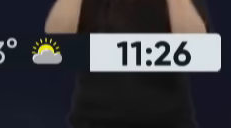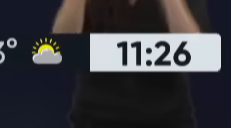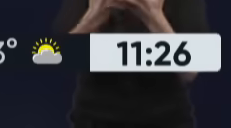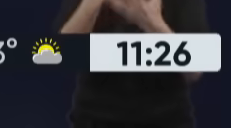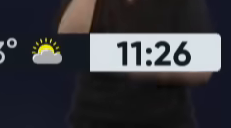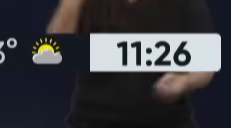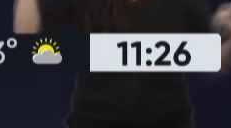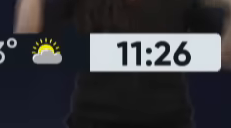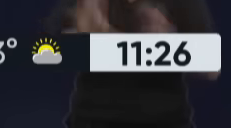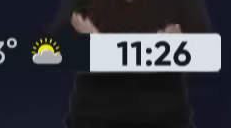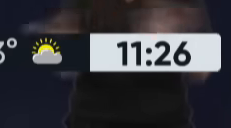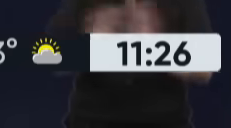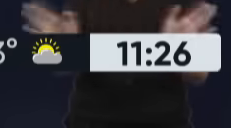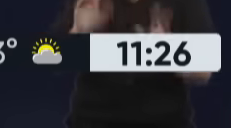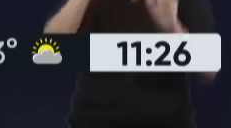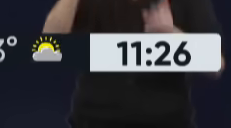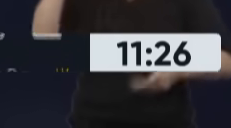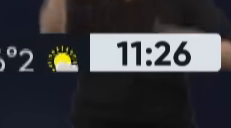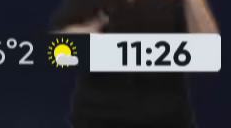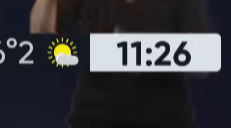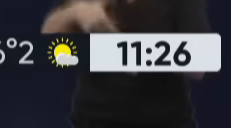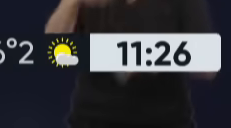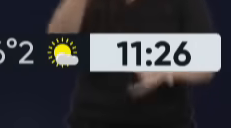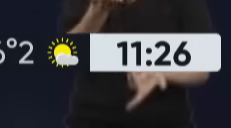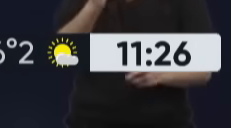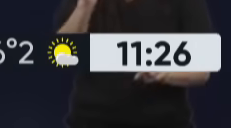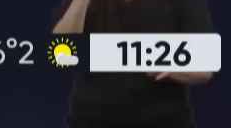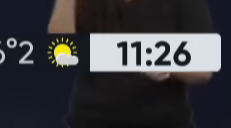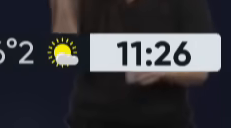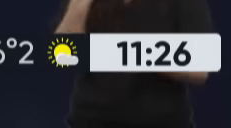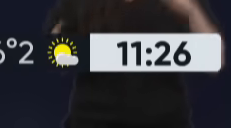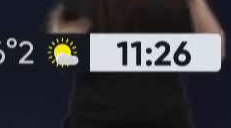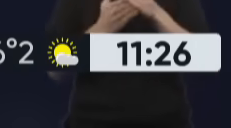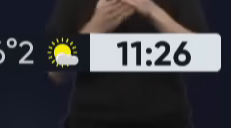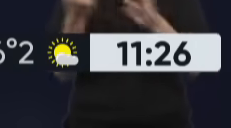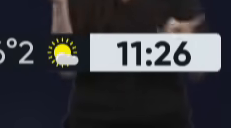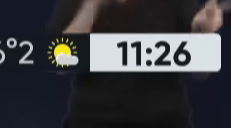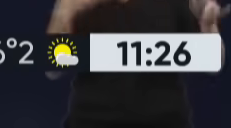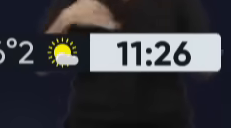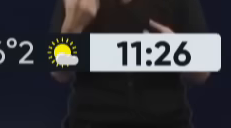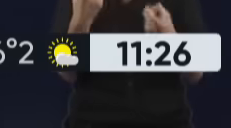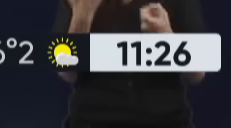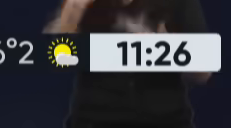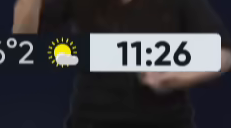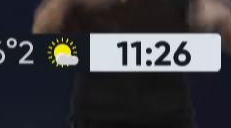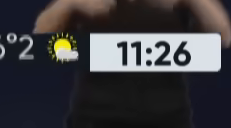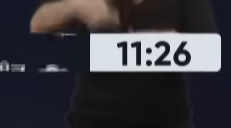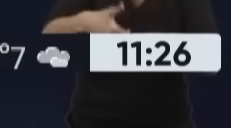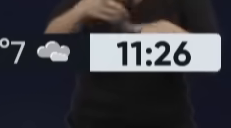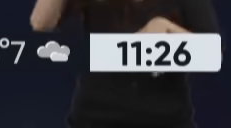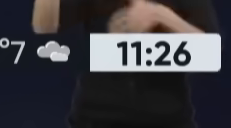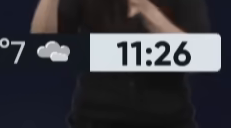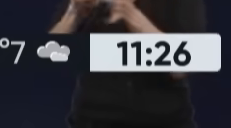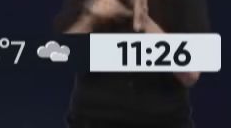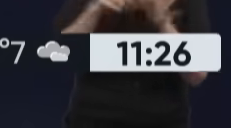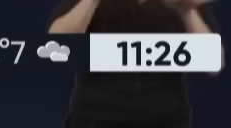para generar más inversiones y oportunidades, algo imprescindible en un país preso de distorsiones que ha